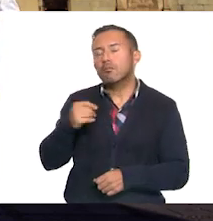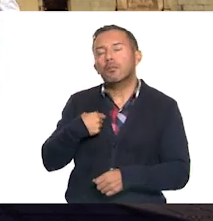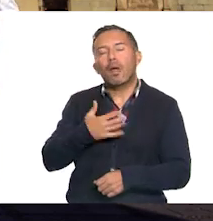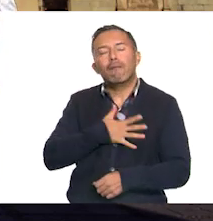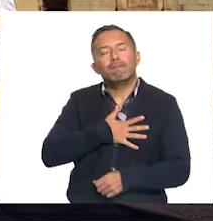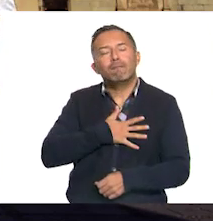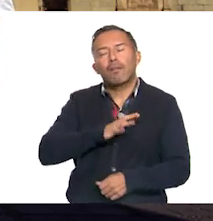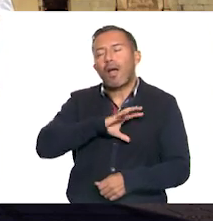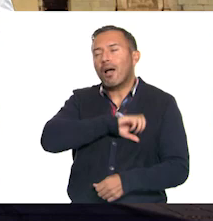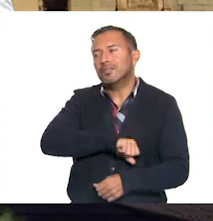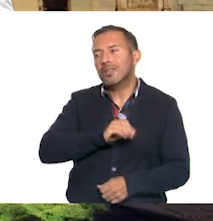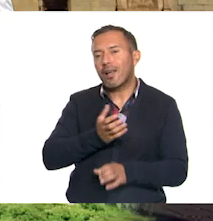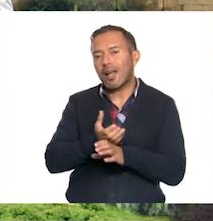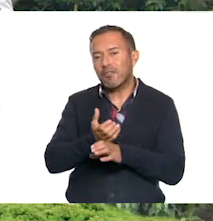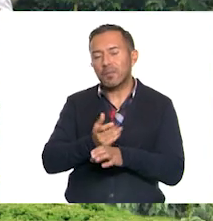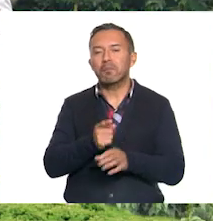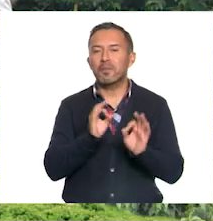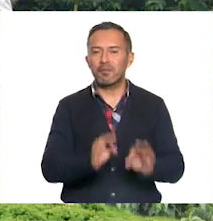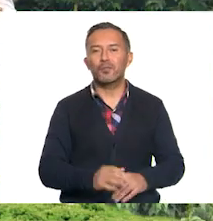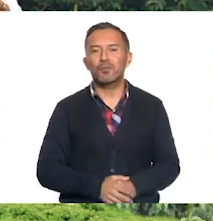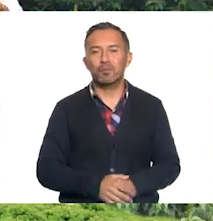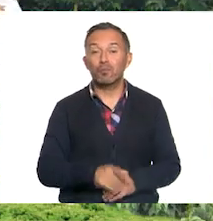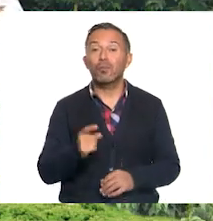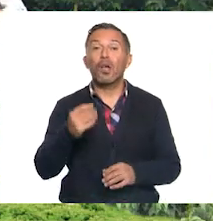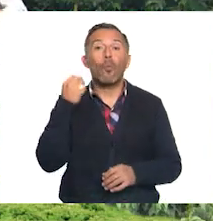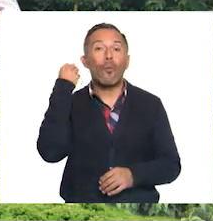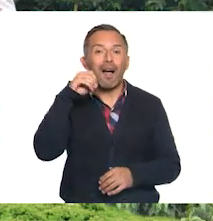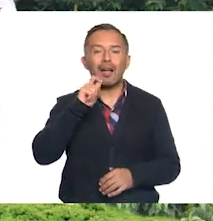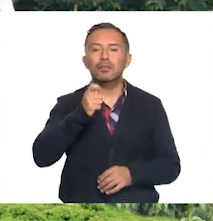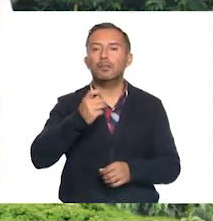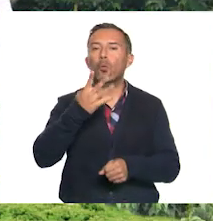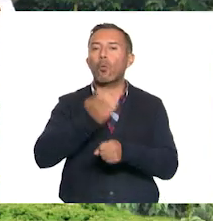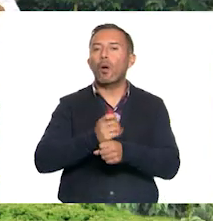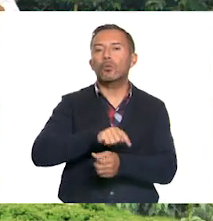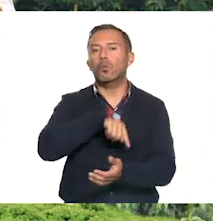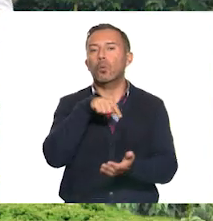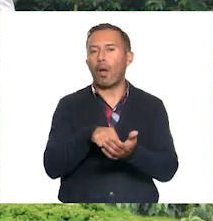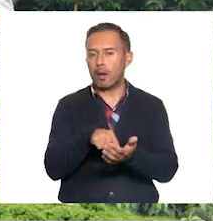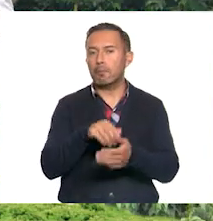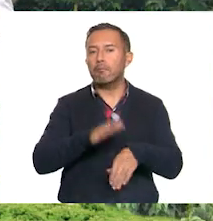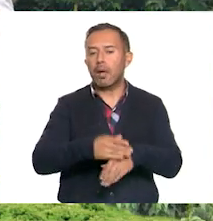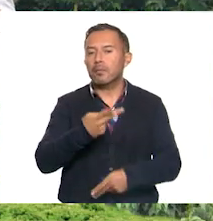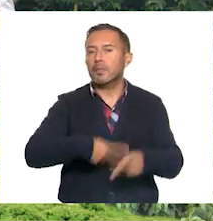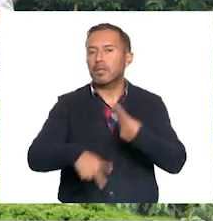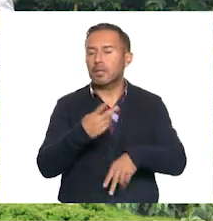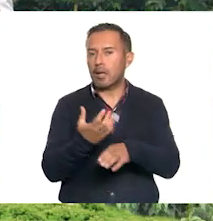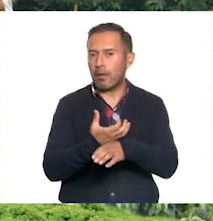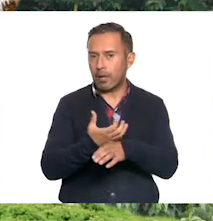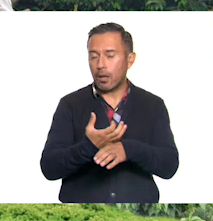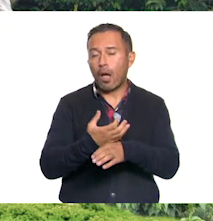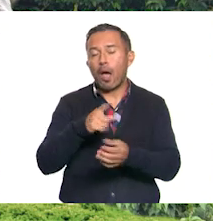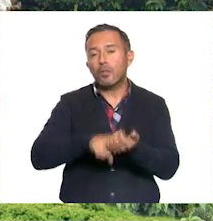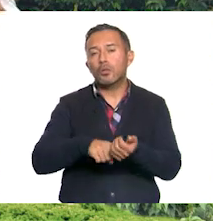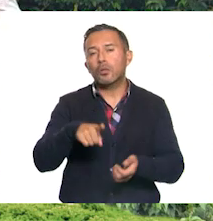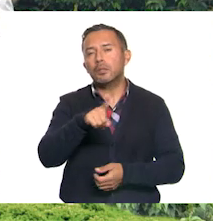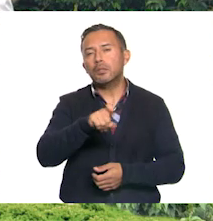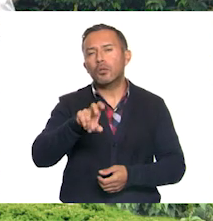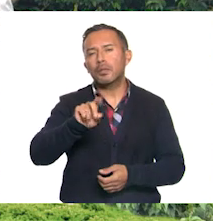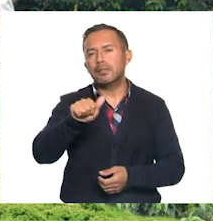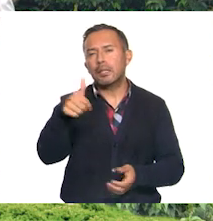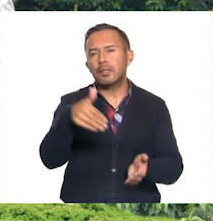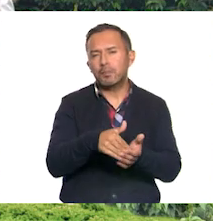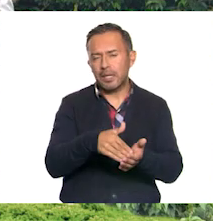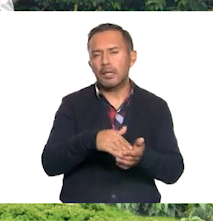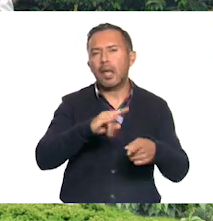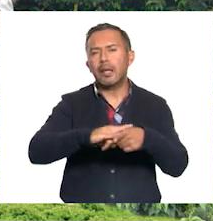el café. Perfecto. Oaxaca es el cuarto productor nacional de café. Destina 136 mil hectáreas de